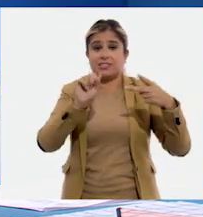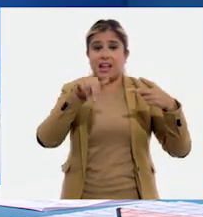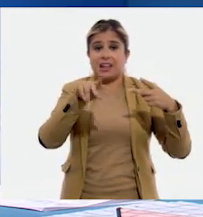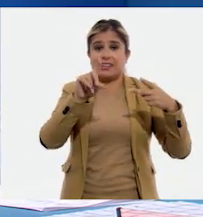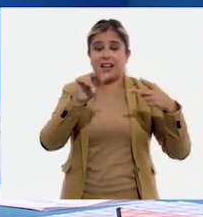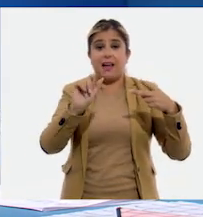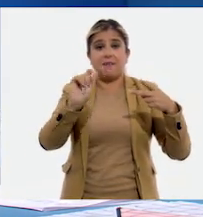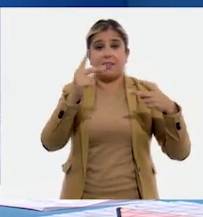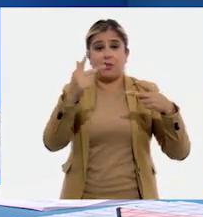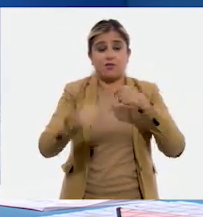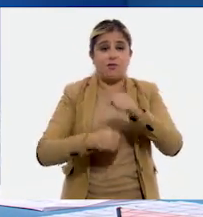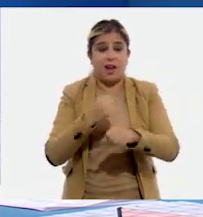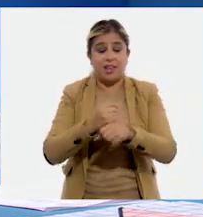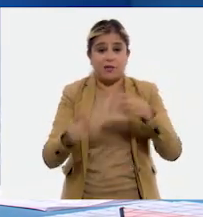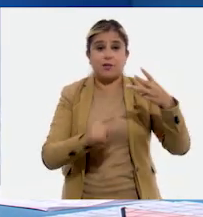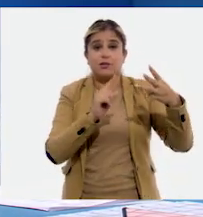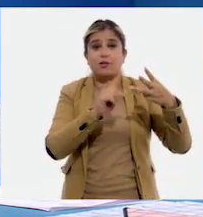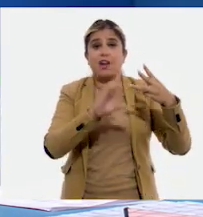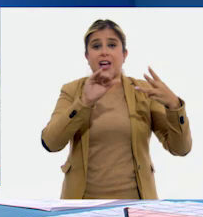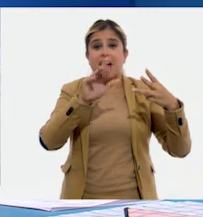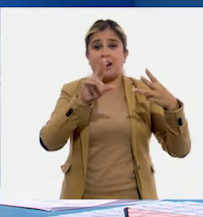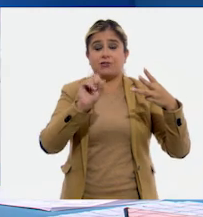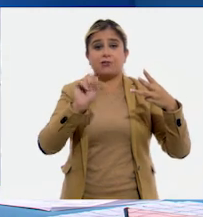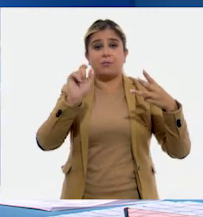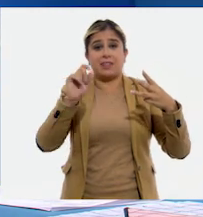y Carlos tiene 22.